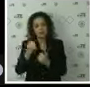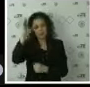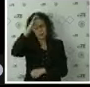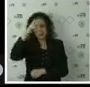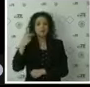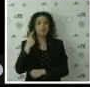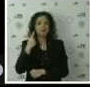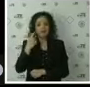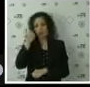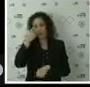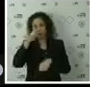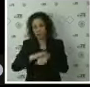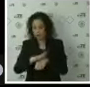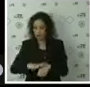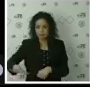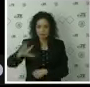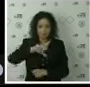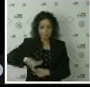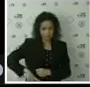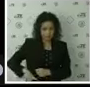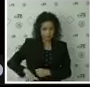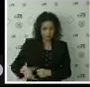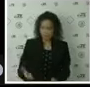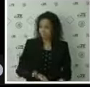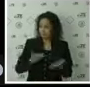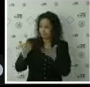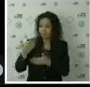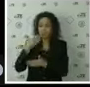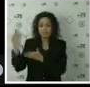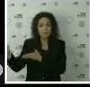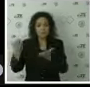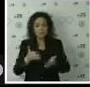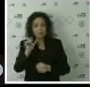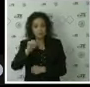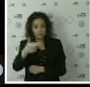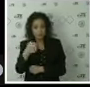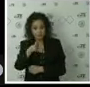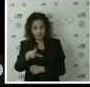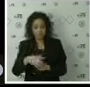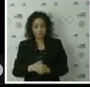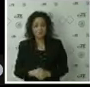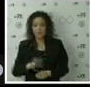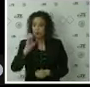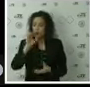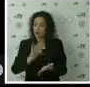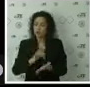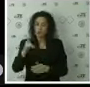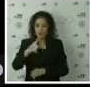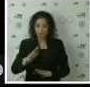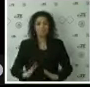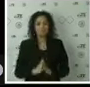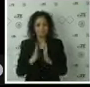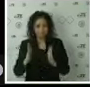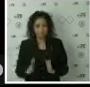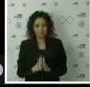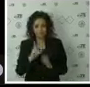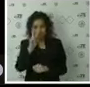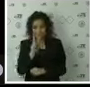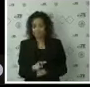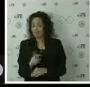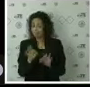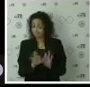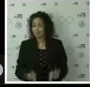pública. Mi estimado Ángel, te doy más que nada la bienvenida y te agradezco mucho tu participación que resultará